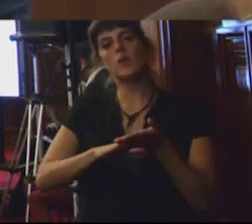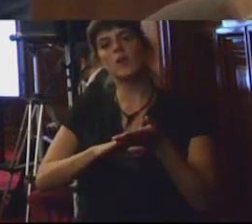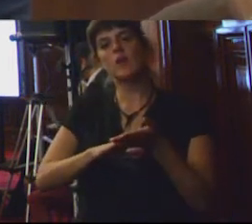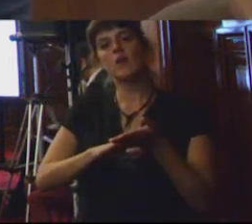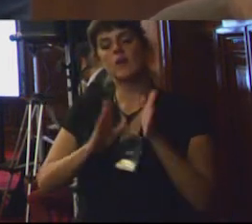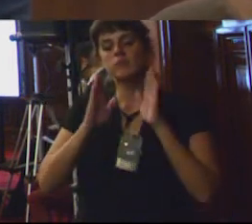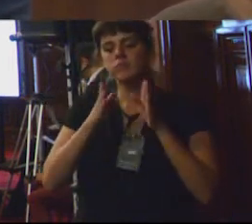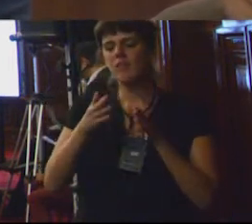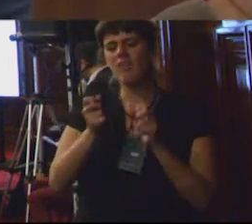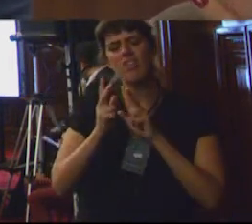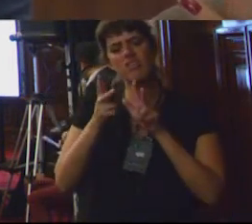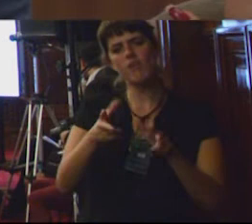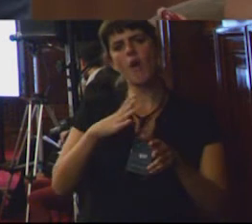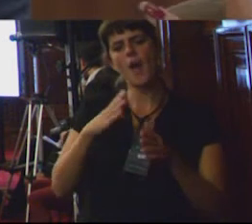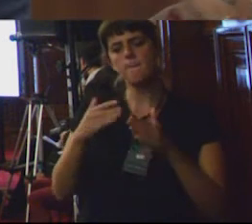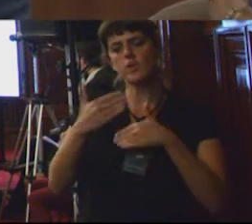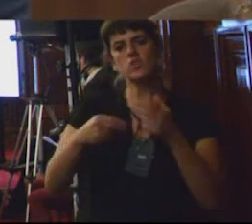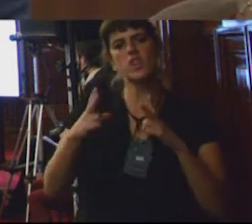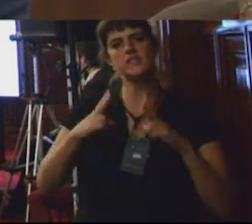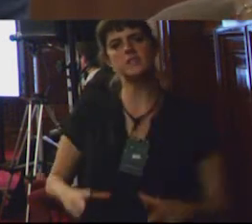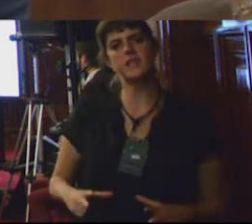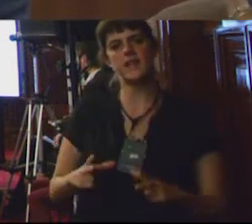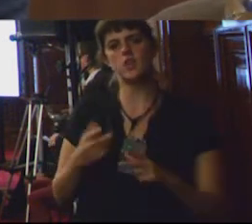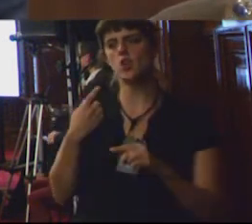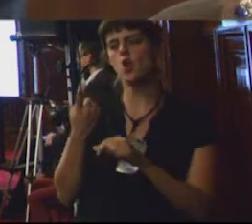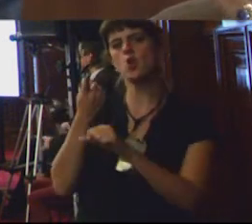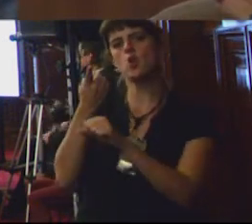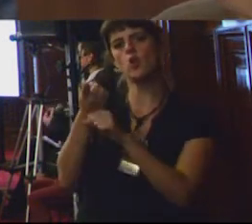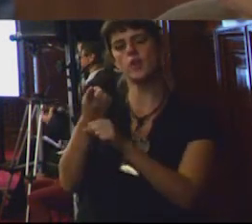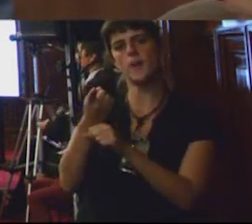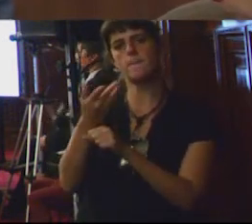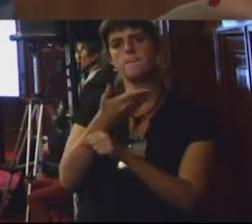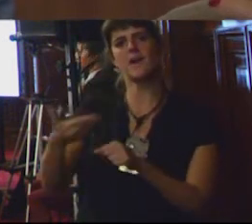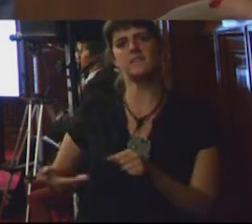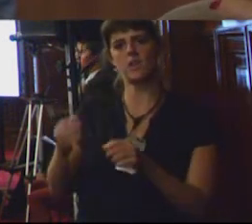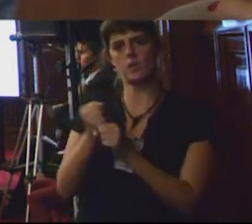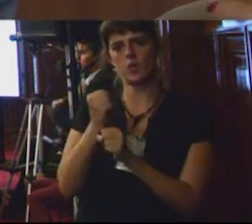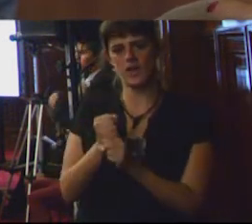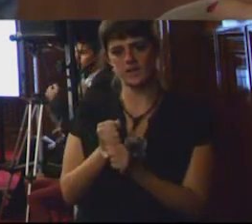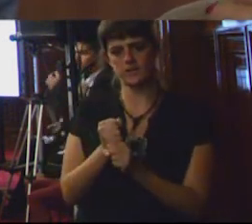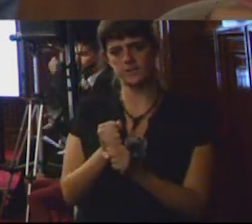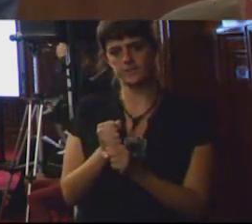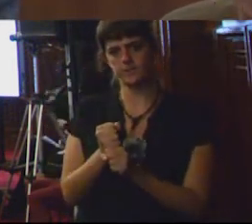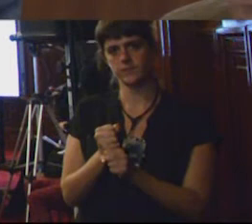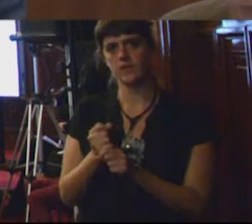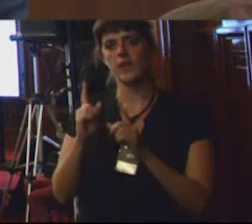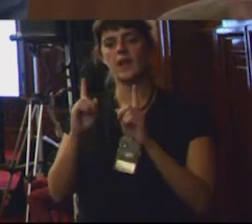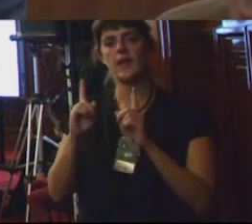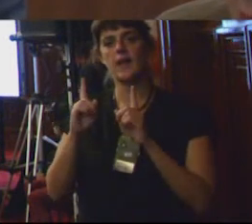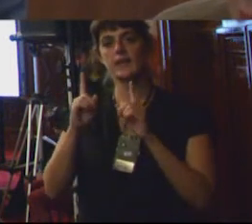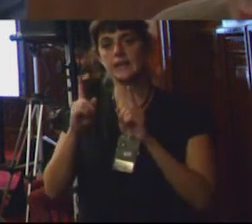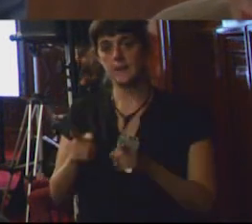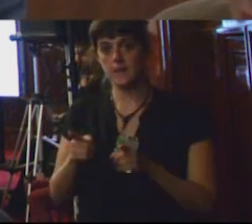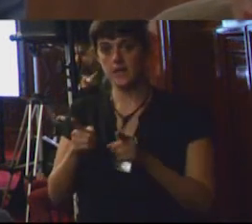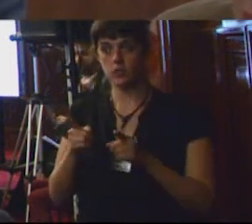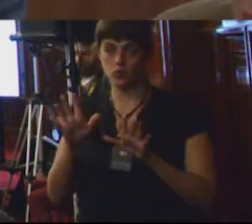habido procesos disciplinarios en contra de magistrados laborales y, e incluso, según